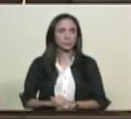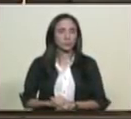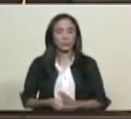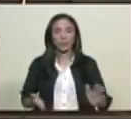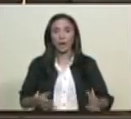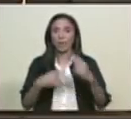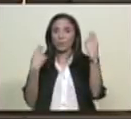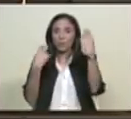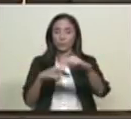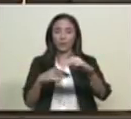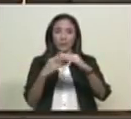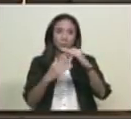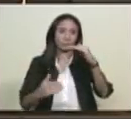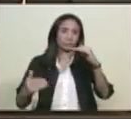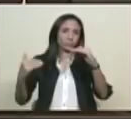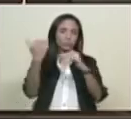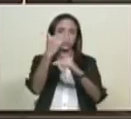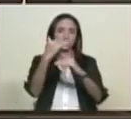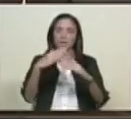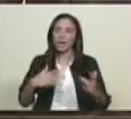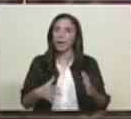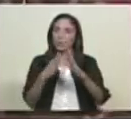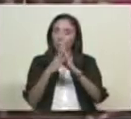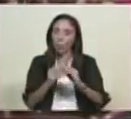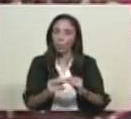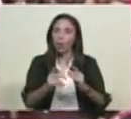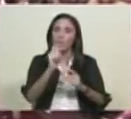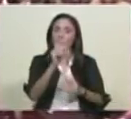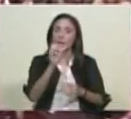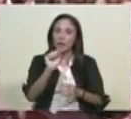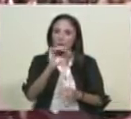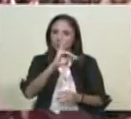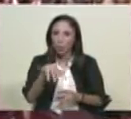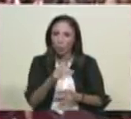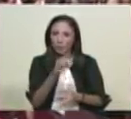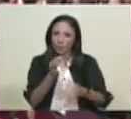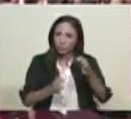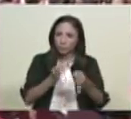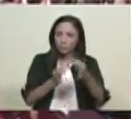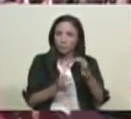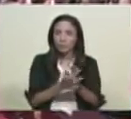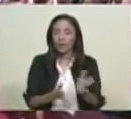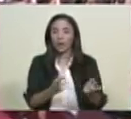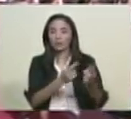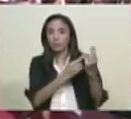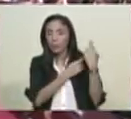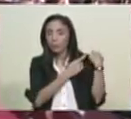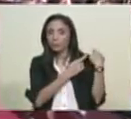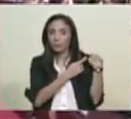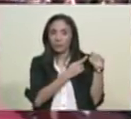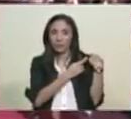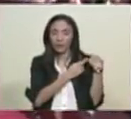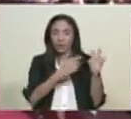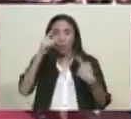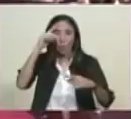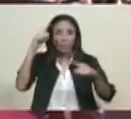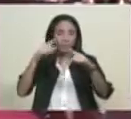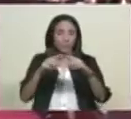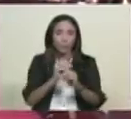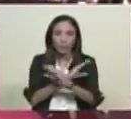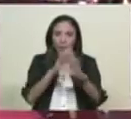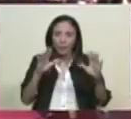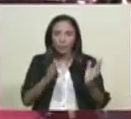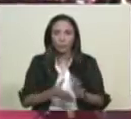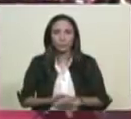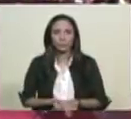nivel, el Tribunal Supremo de Justicia, tienen grandes responsabilidades hacia el futuro, muy grandes responsabilidades que